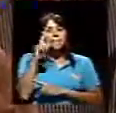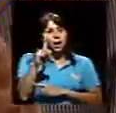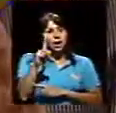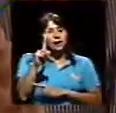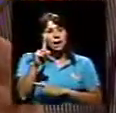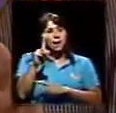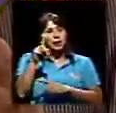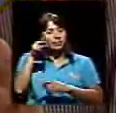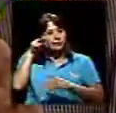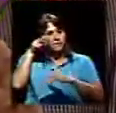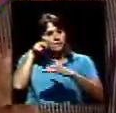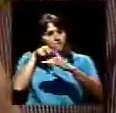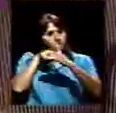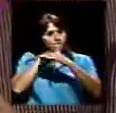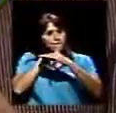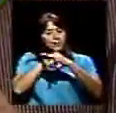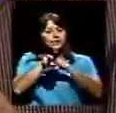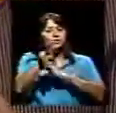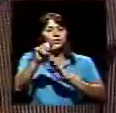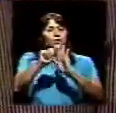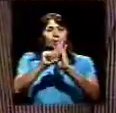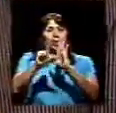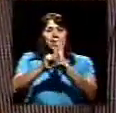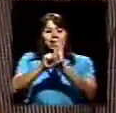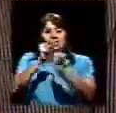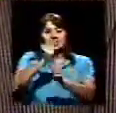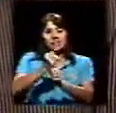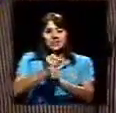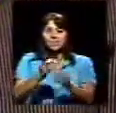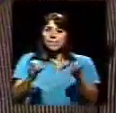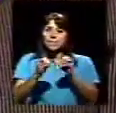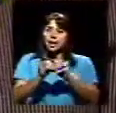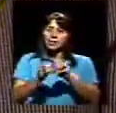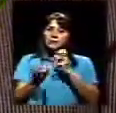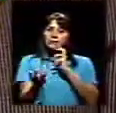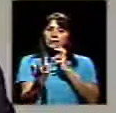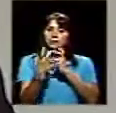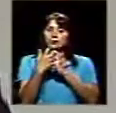legislativa más amigable en relación con la gente.